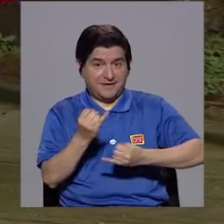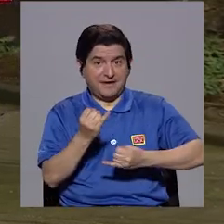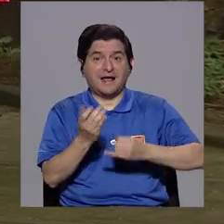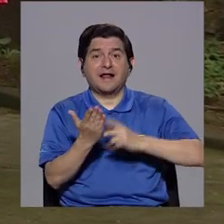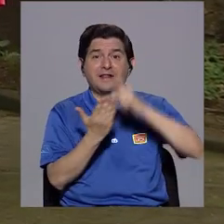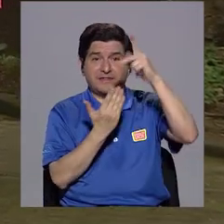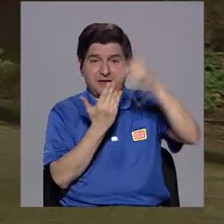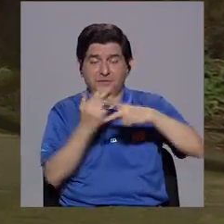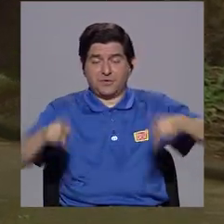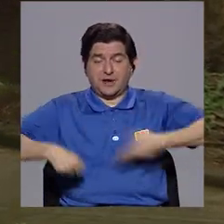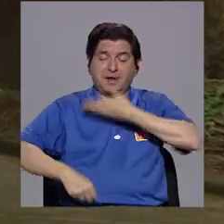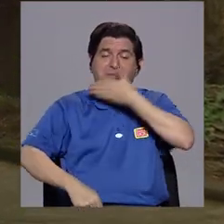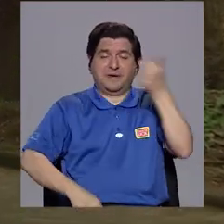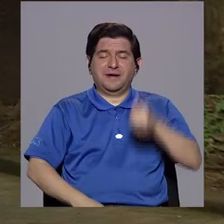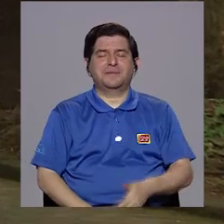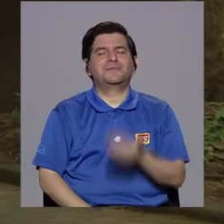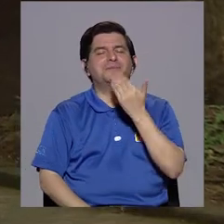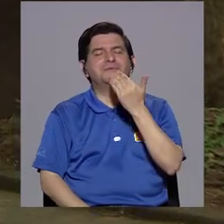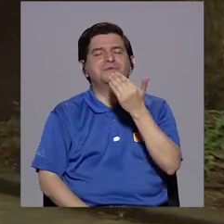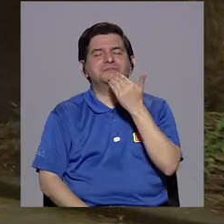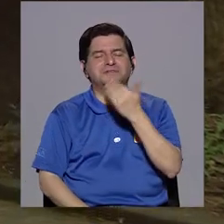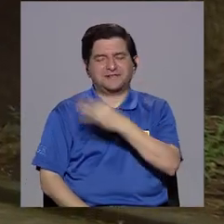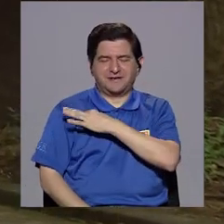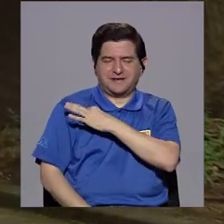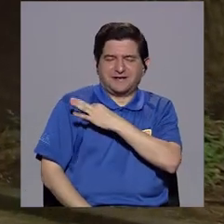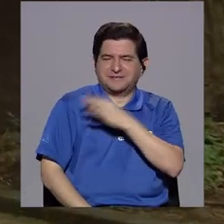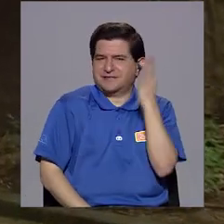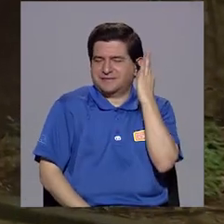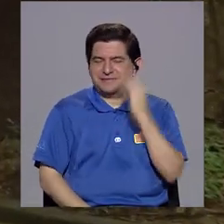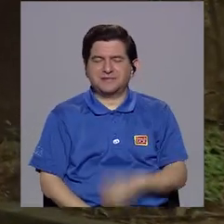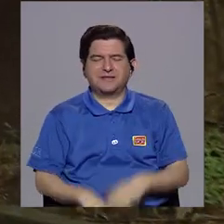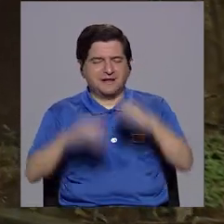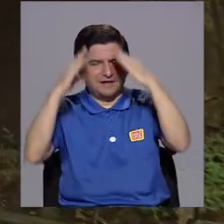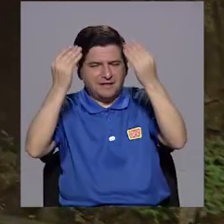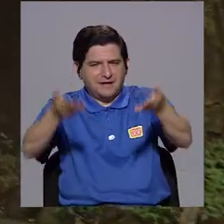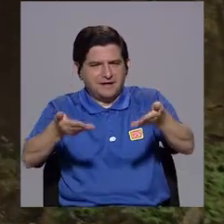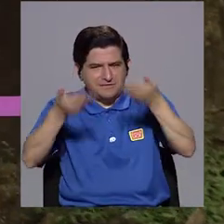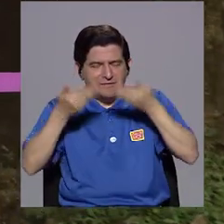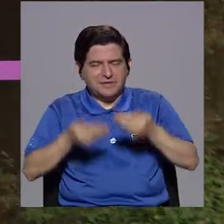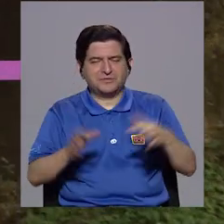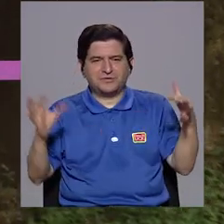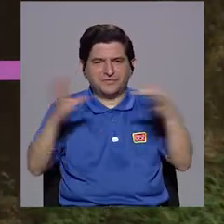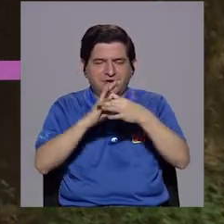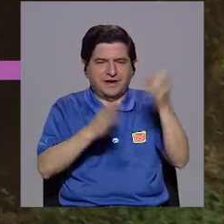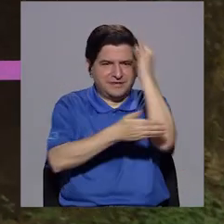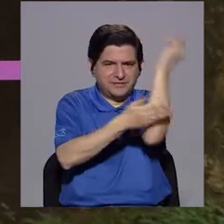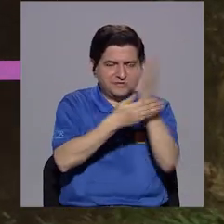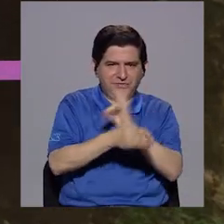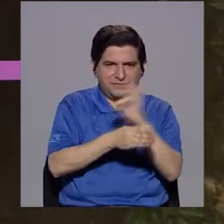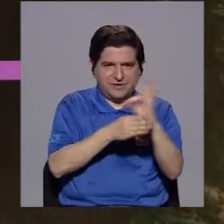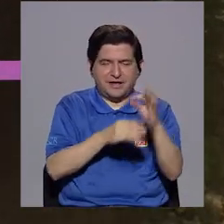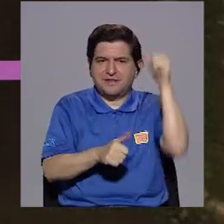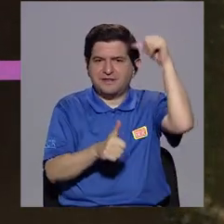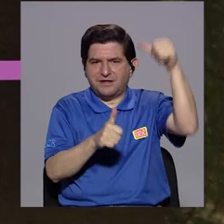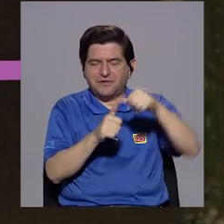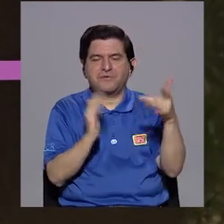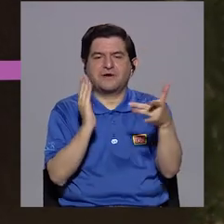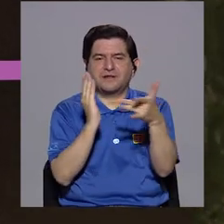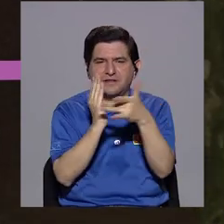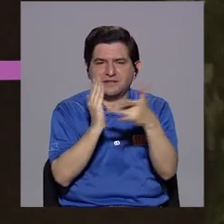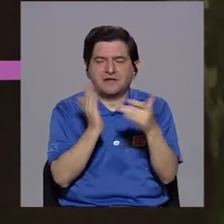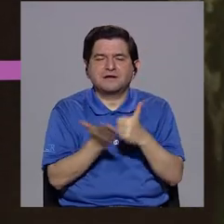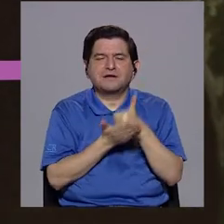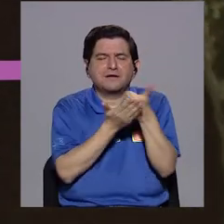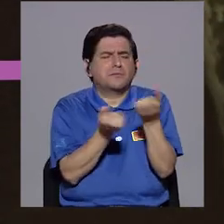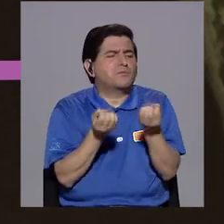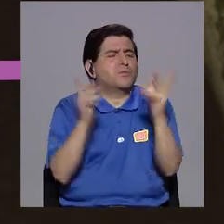Llegamos al final de un capítulo más de Vivir Mejor. Agradecemos a nuestra invitada habernos dado esta información acerca de la arte terapia. Recuerden que esta es